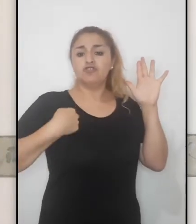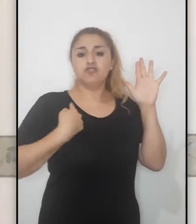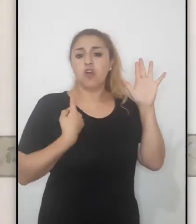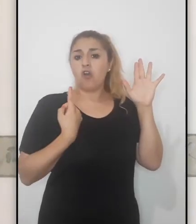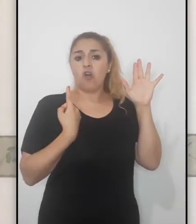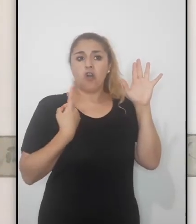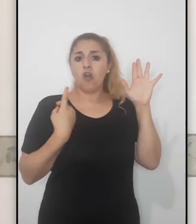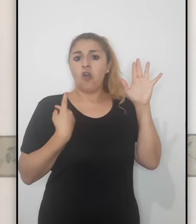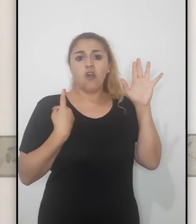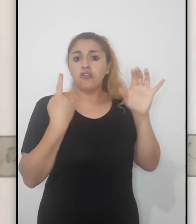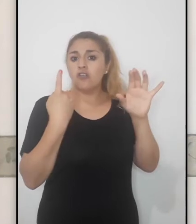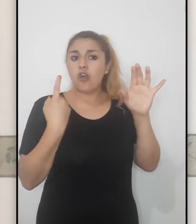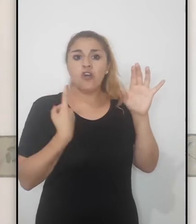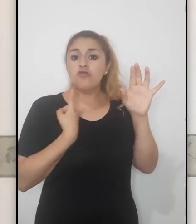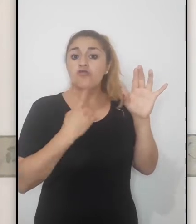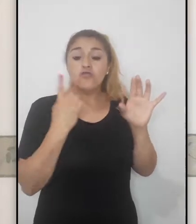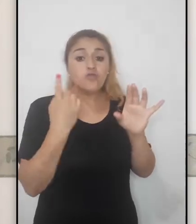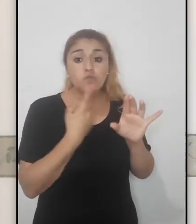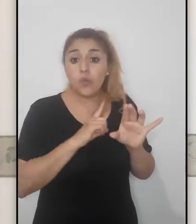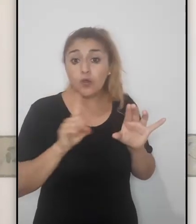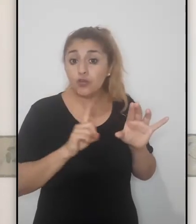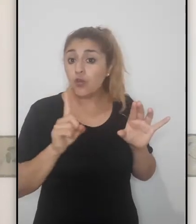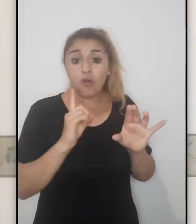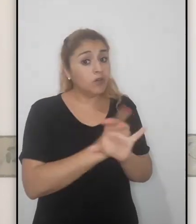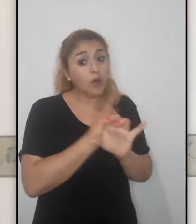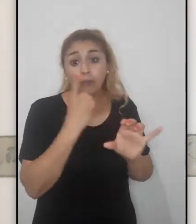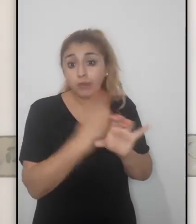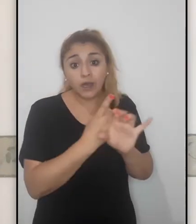mataste le estás fallando adiós